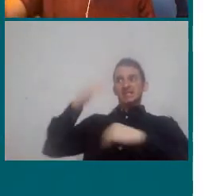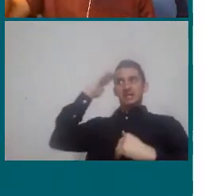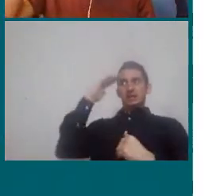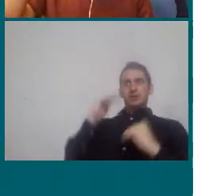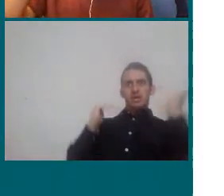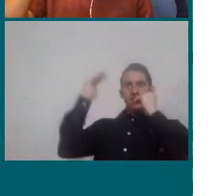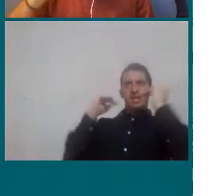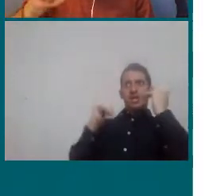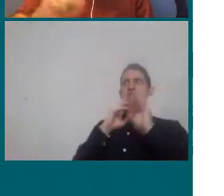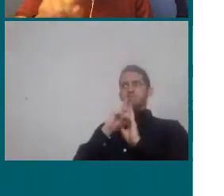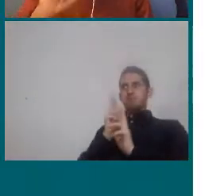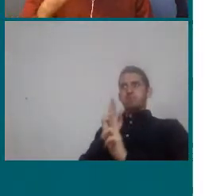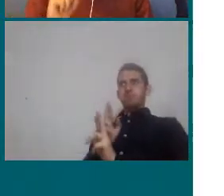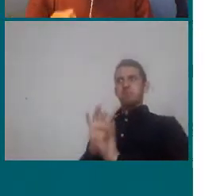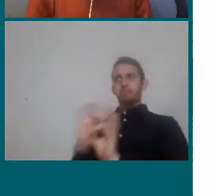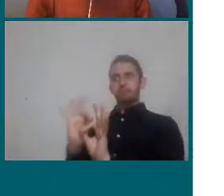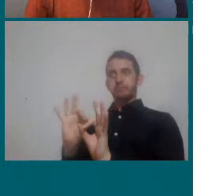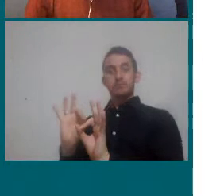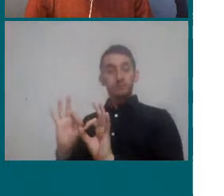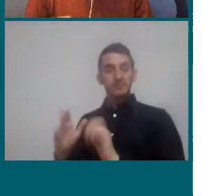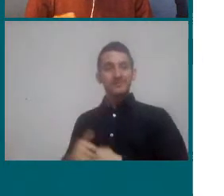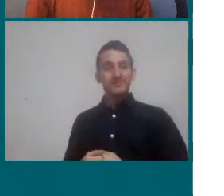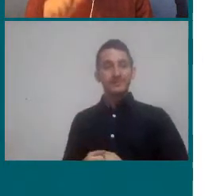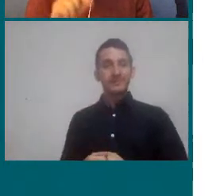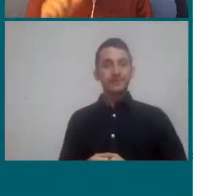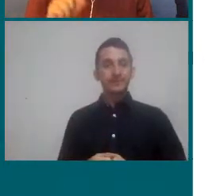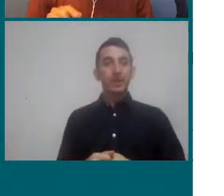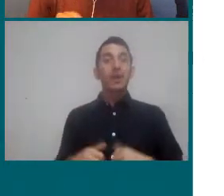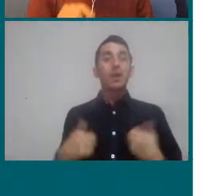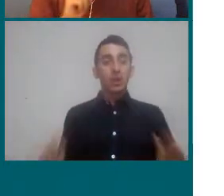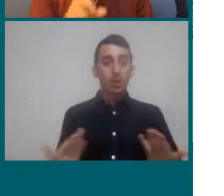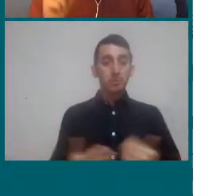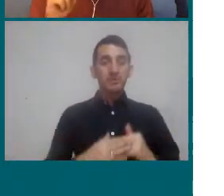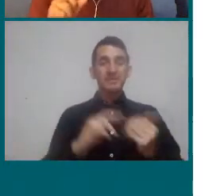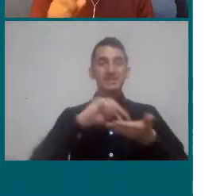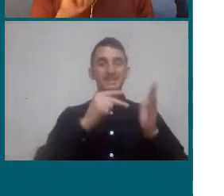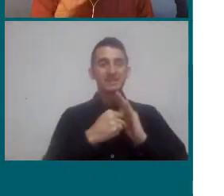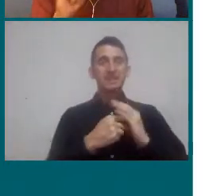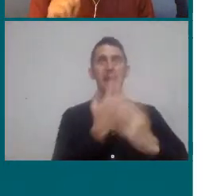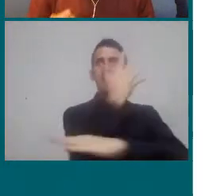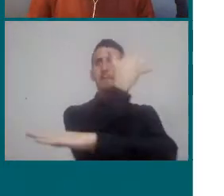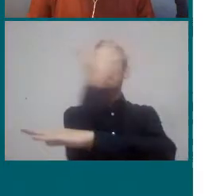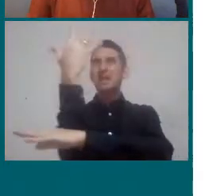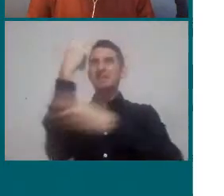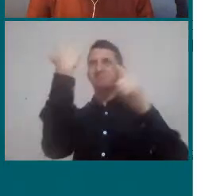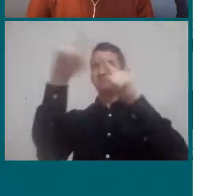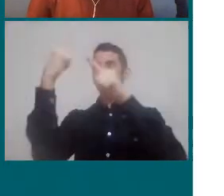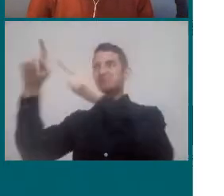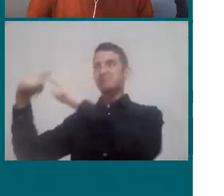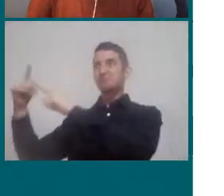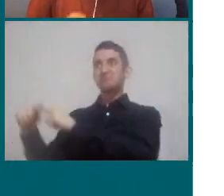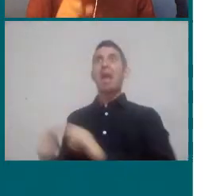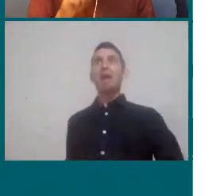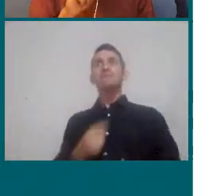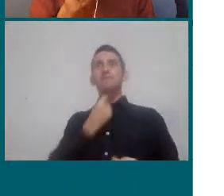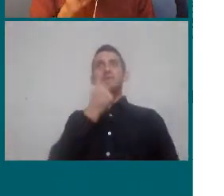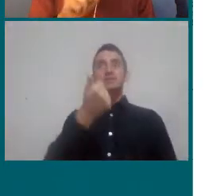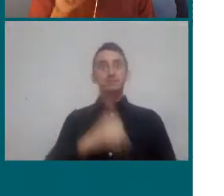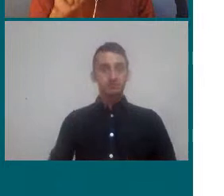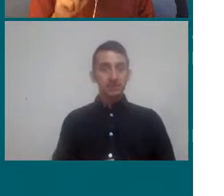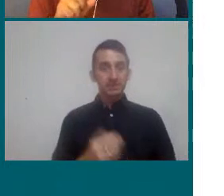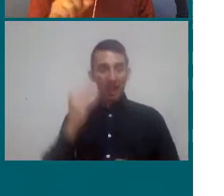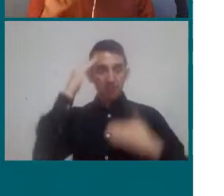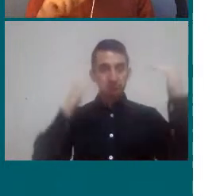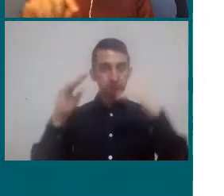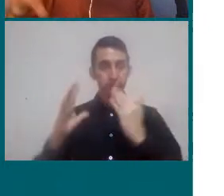responder a las tareas, no solo de responder a los ejercicios. Decir los tipos de plantas es muy fácil, pero eso no es ser competencial. Dice,